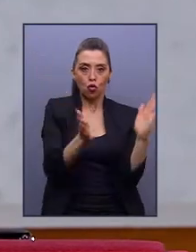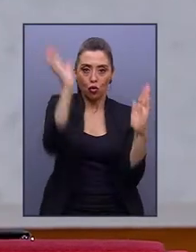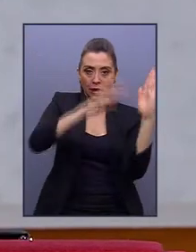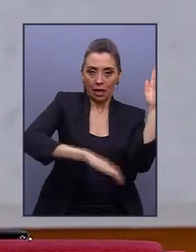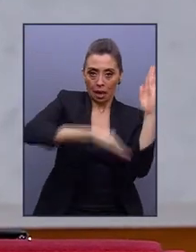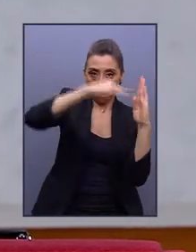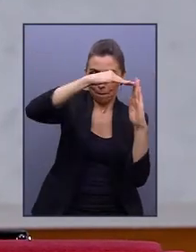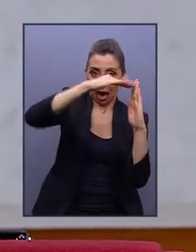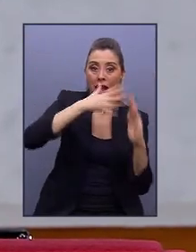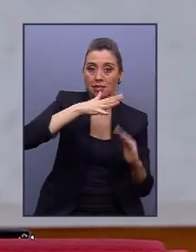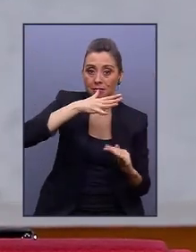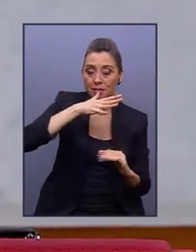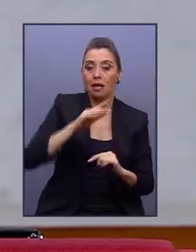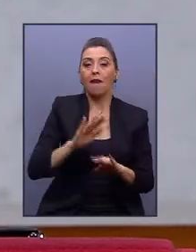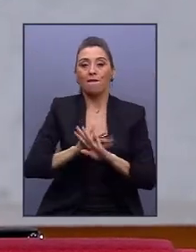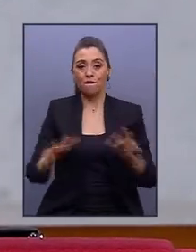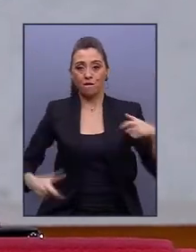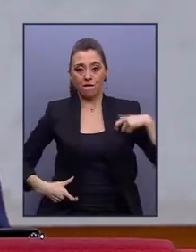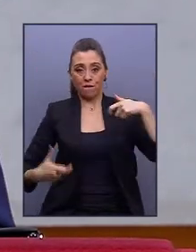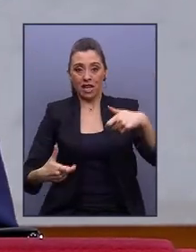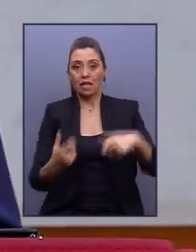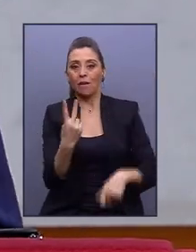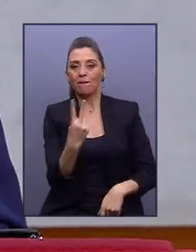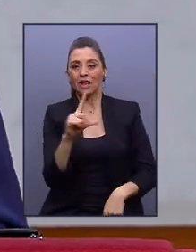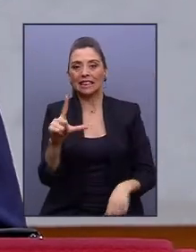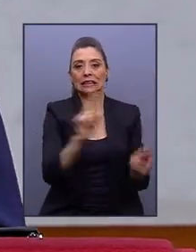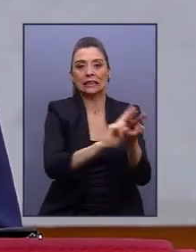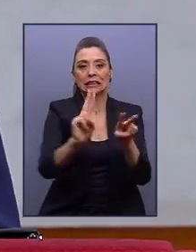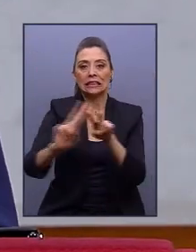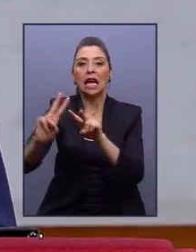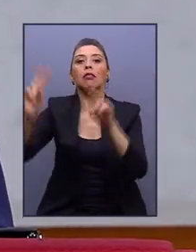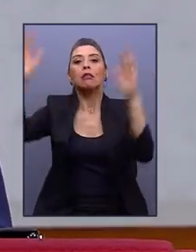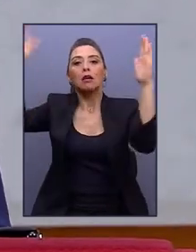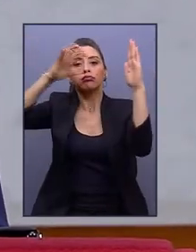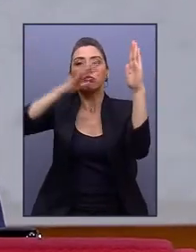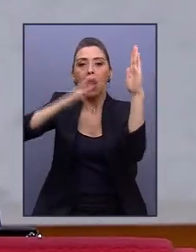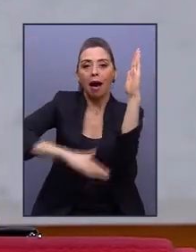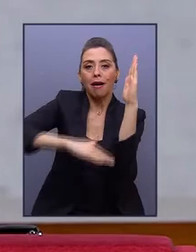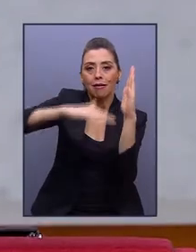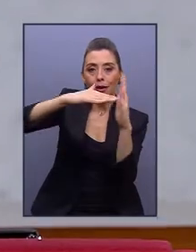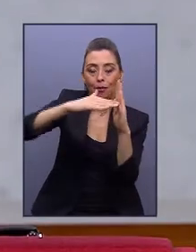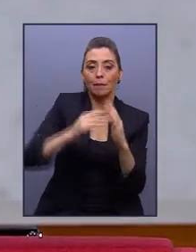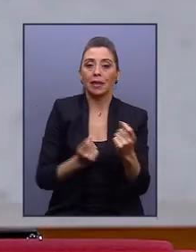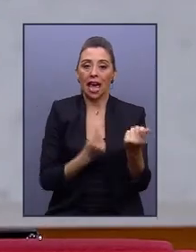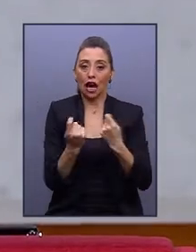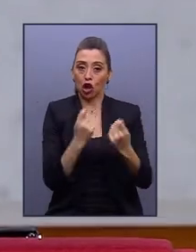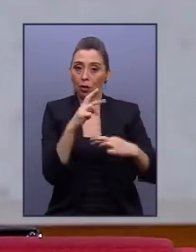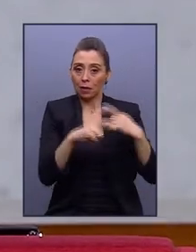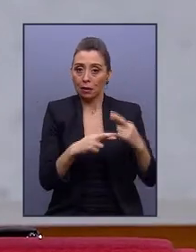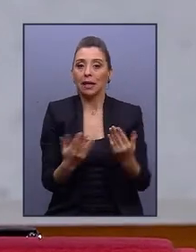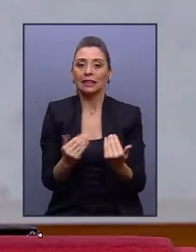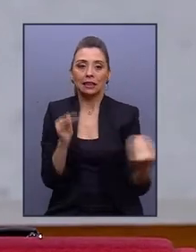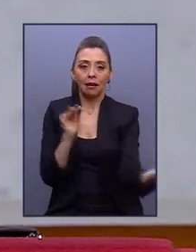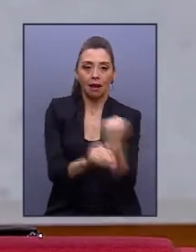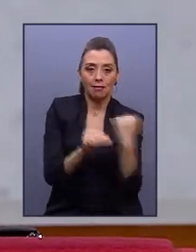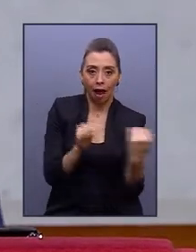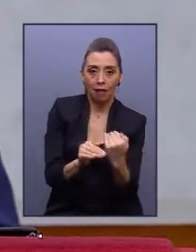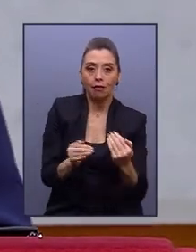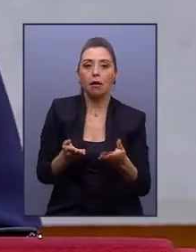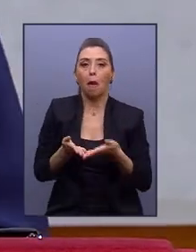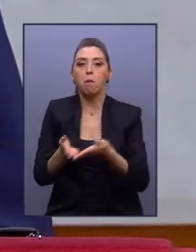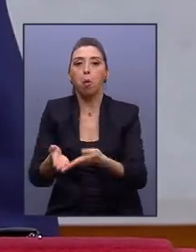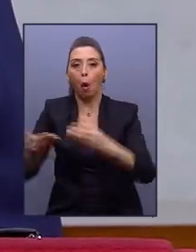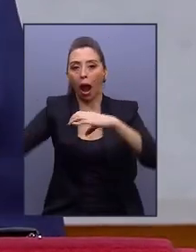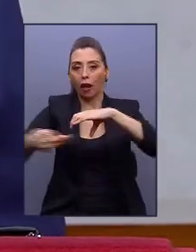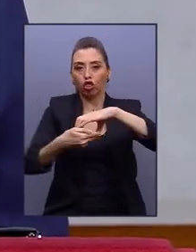27 antes de finalizar el gobierno. Una economía renovada requiere una infraestructura adecuada, desde carreteras hasta puertos.